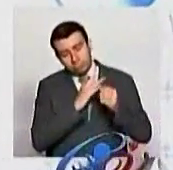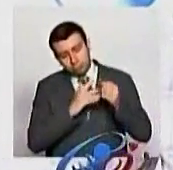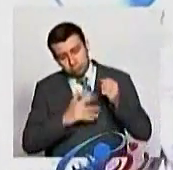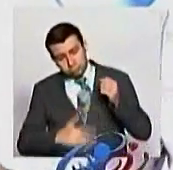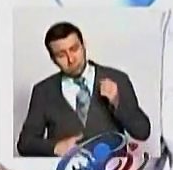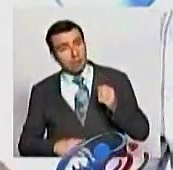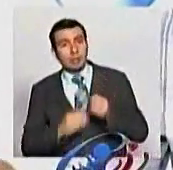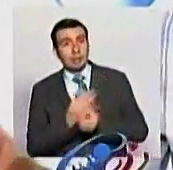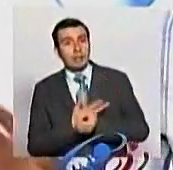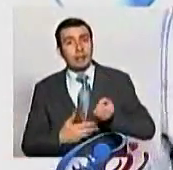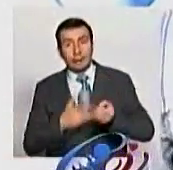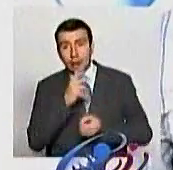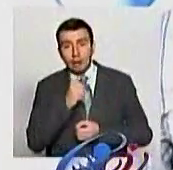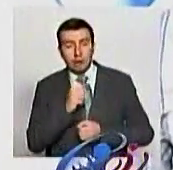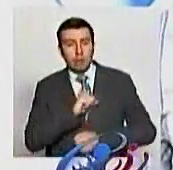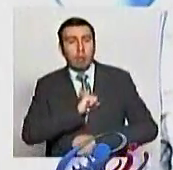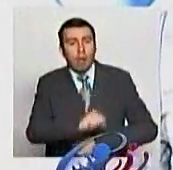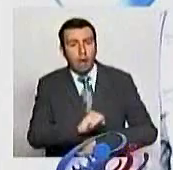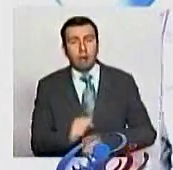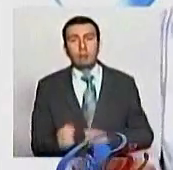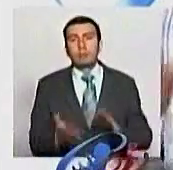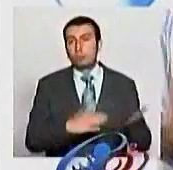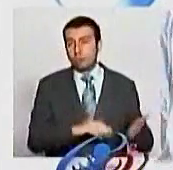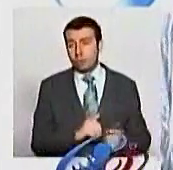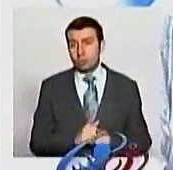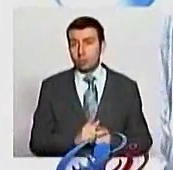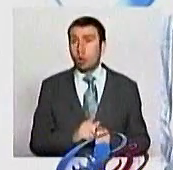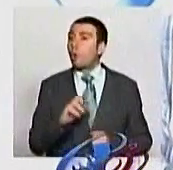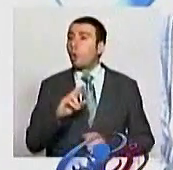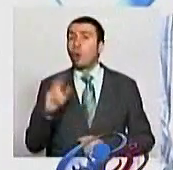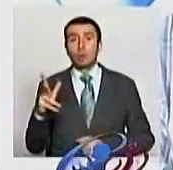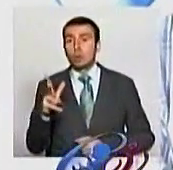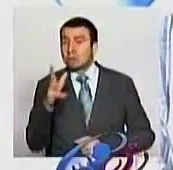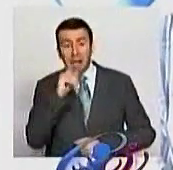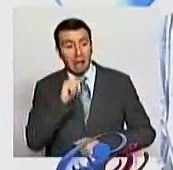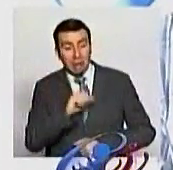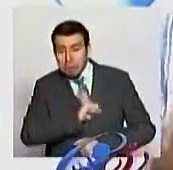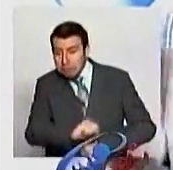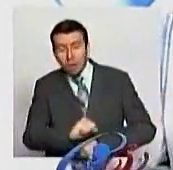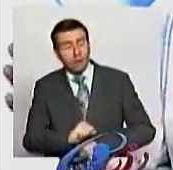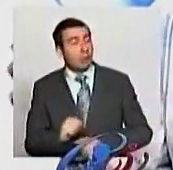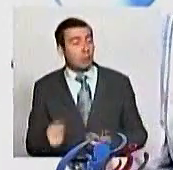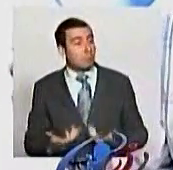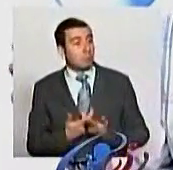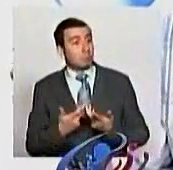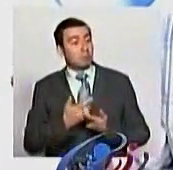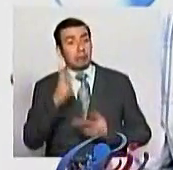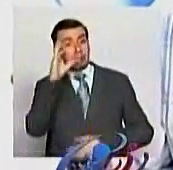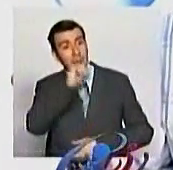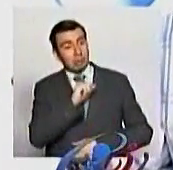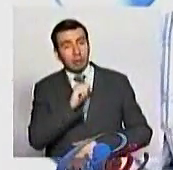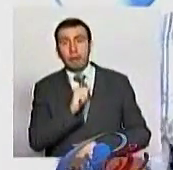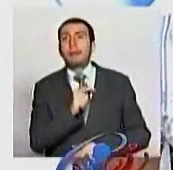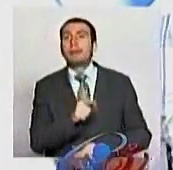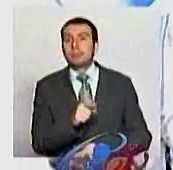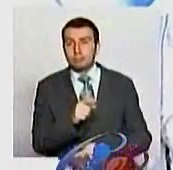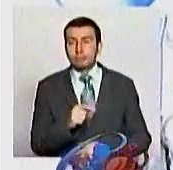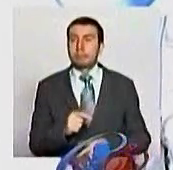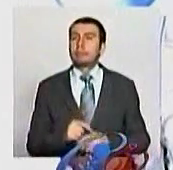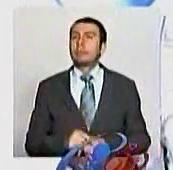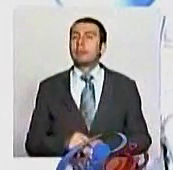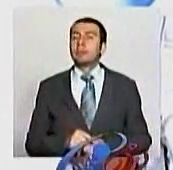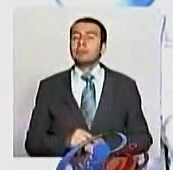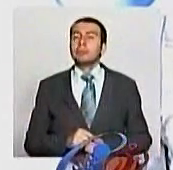murió. Otros no se mueren y no se dan cuenta que tienen un infarto. Vamos a hablar de esa enfermedad cardiovascular y vamos a